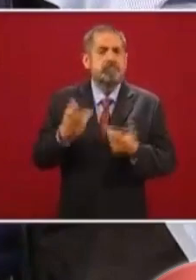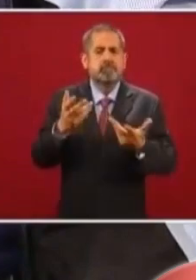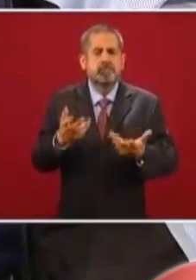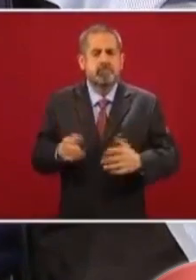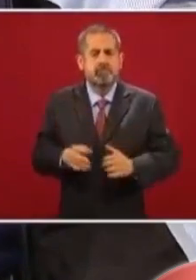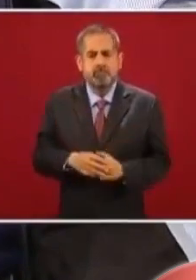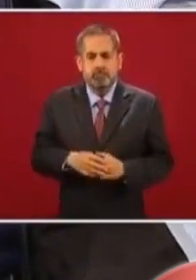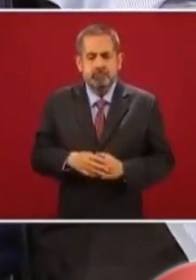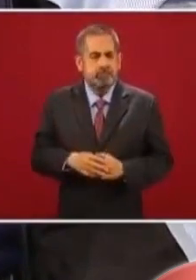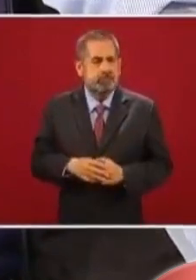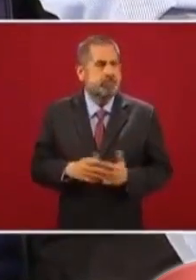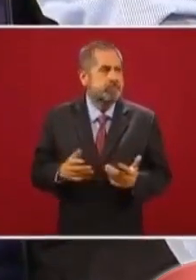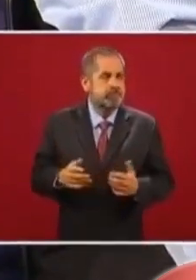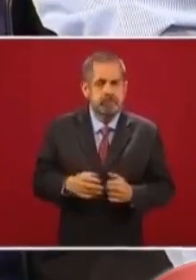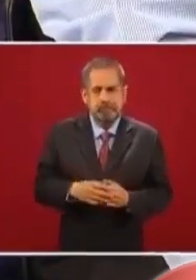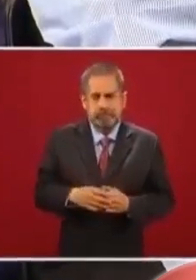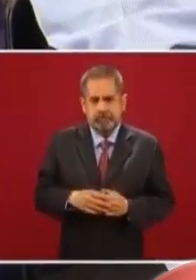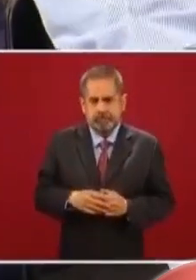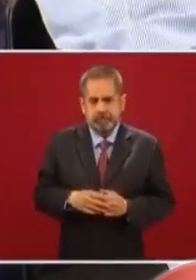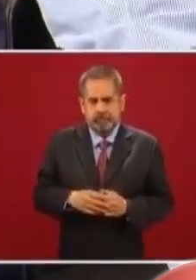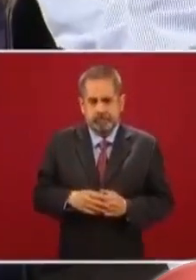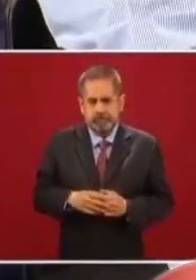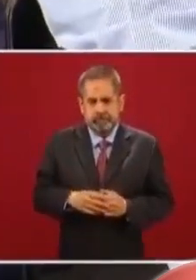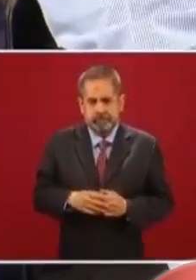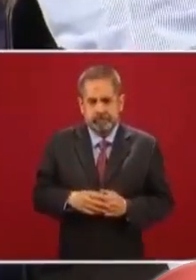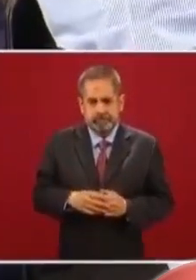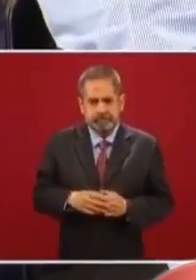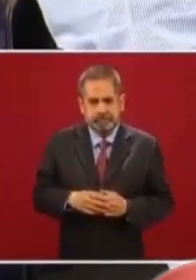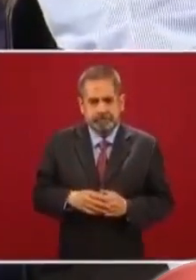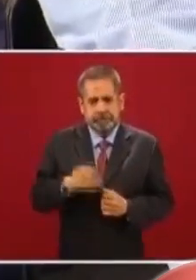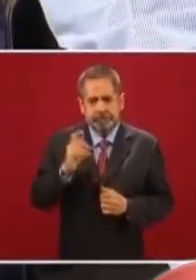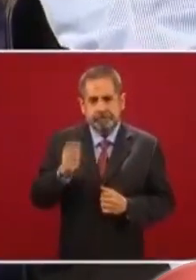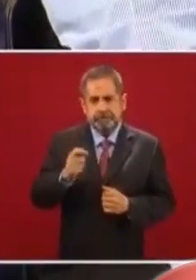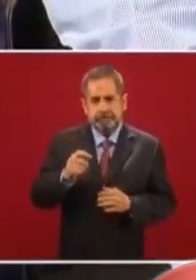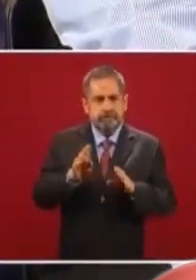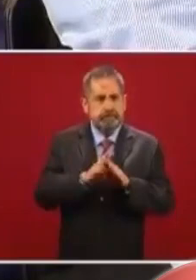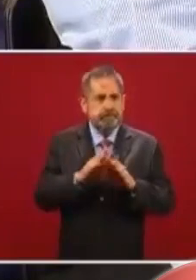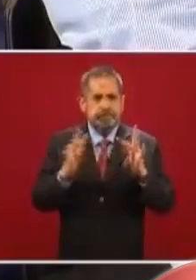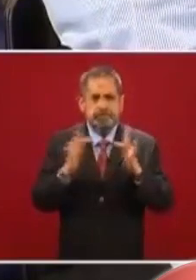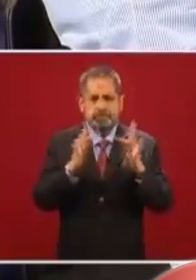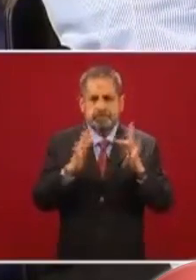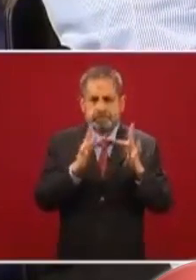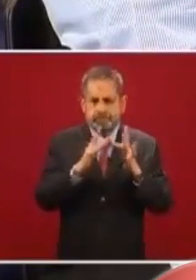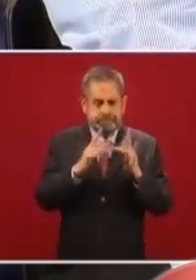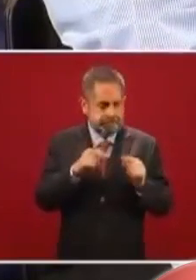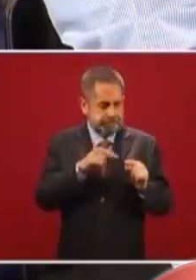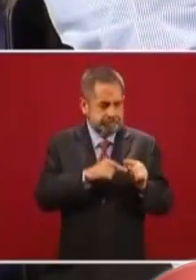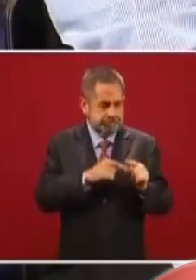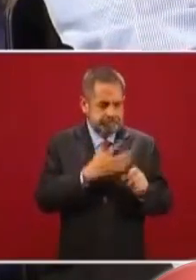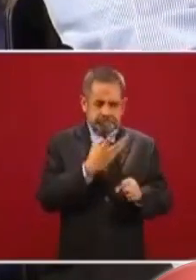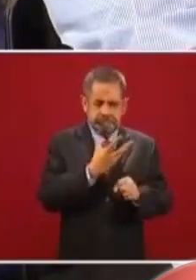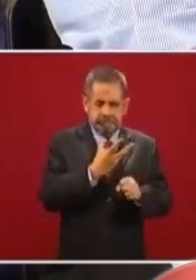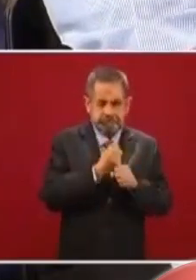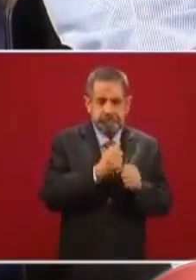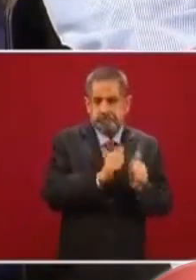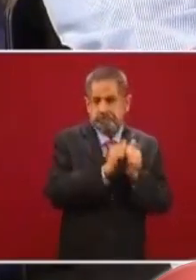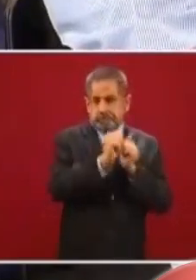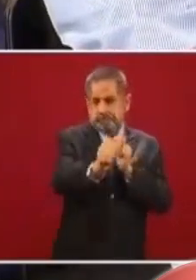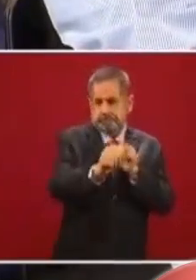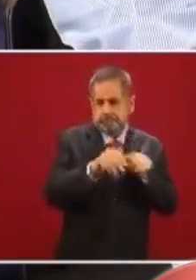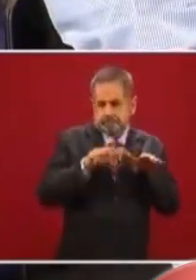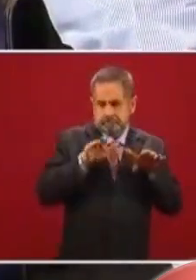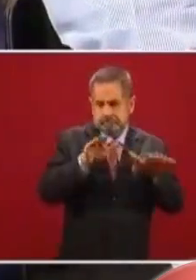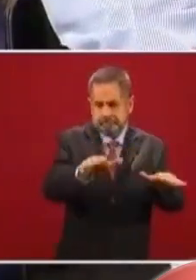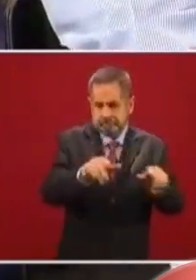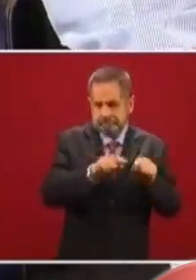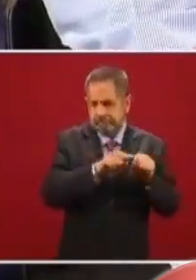de las inversiones de estas obras de conectividad hacia el aeropuerto, el monto total que representa